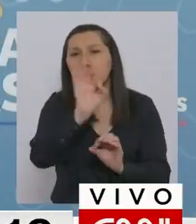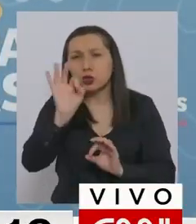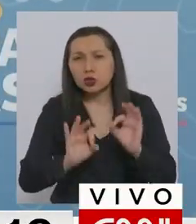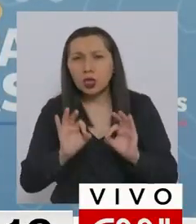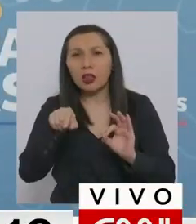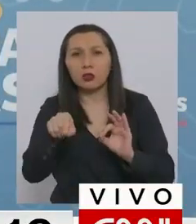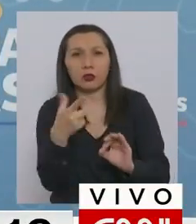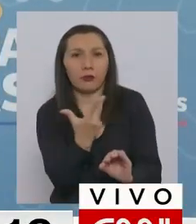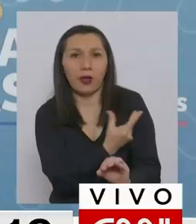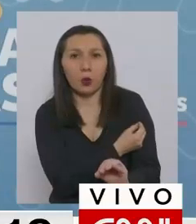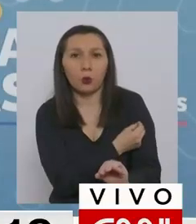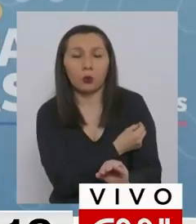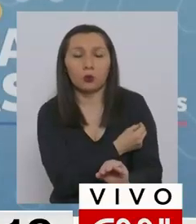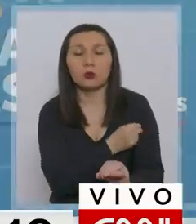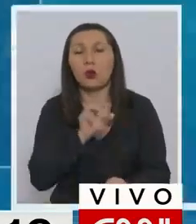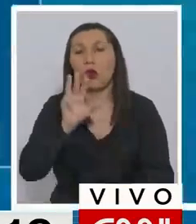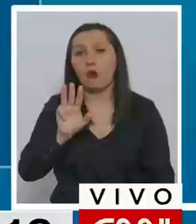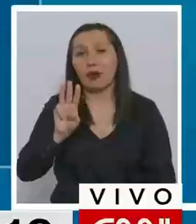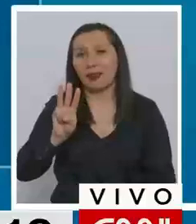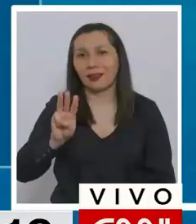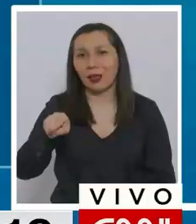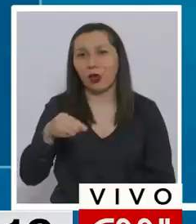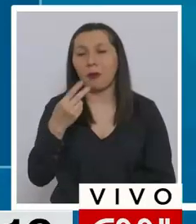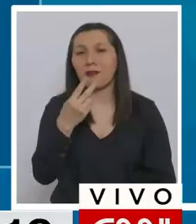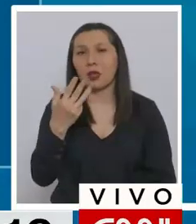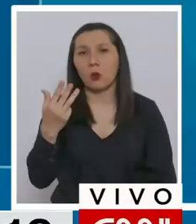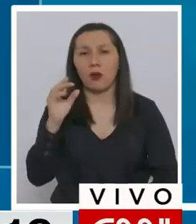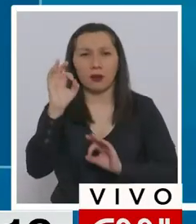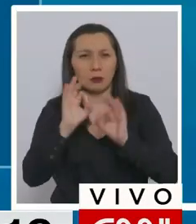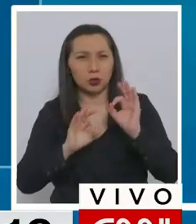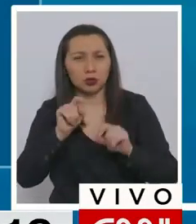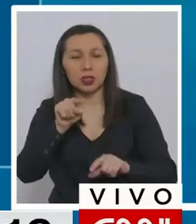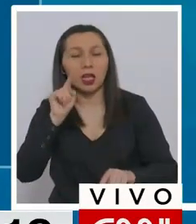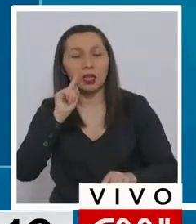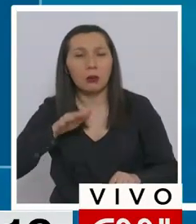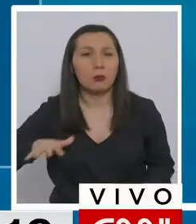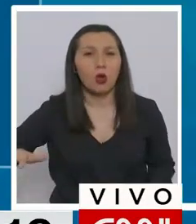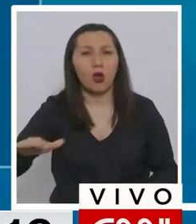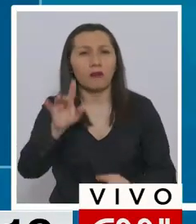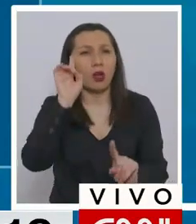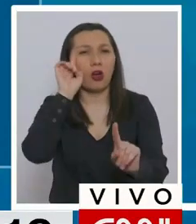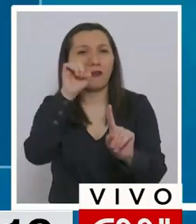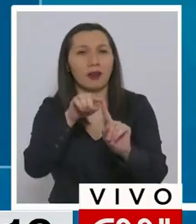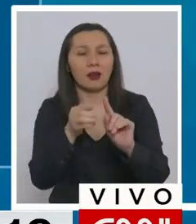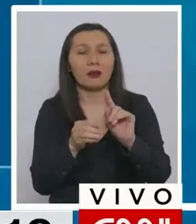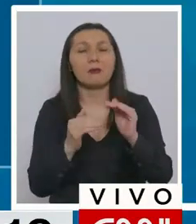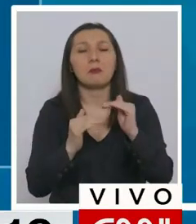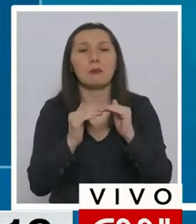y el desembarco de las vacunas, totalizando hasta el momento